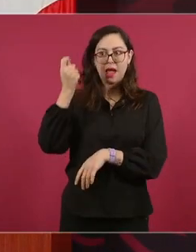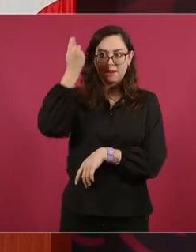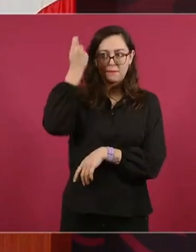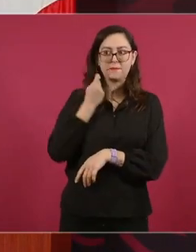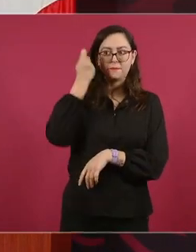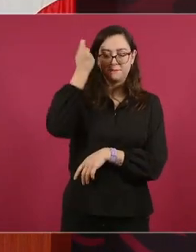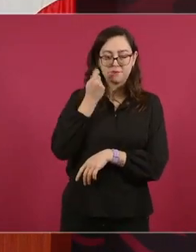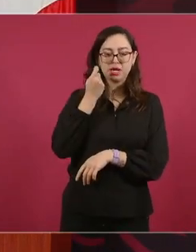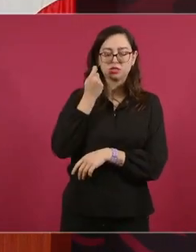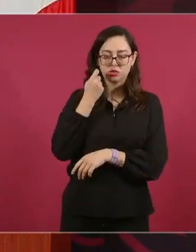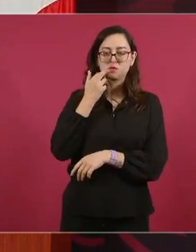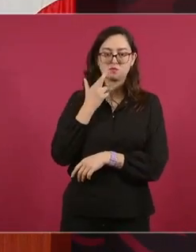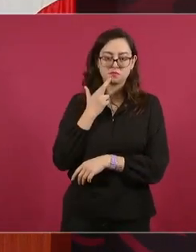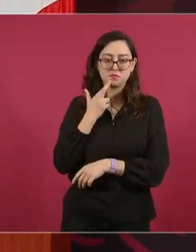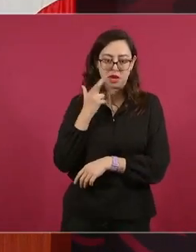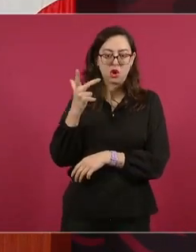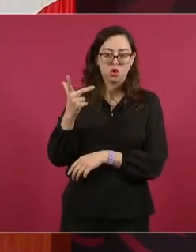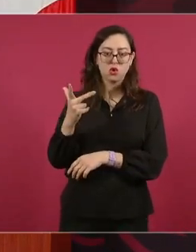para corregir